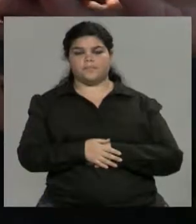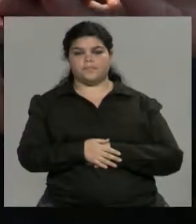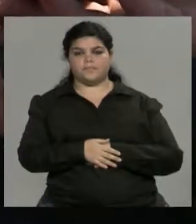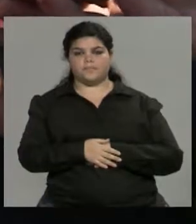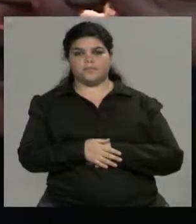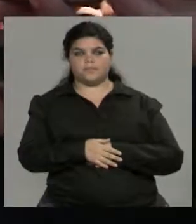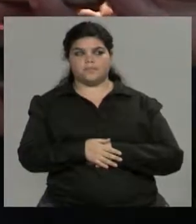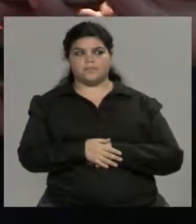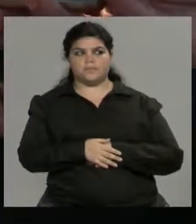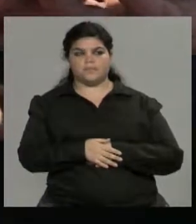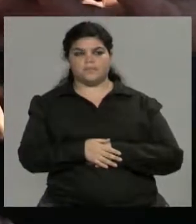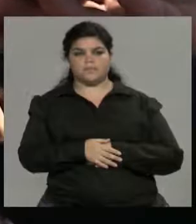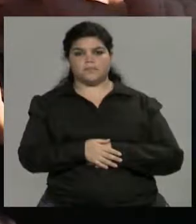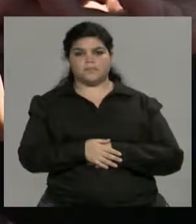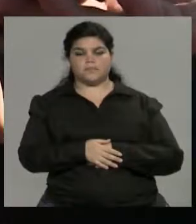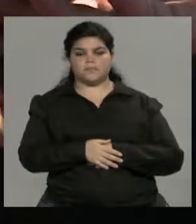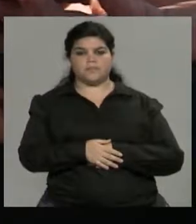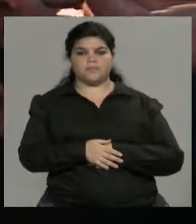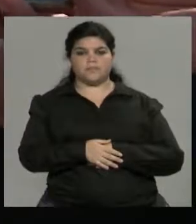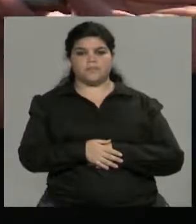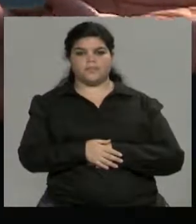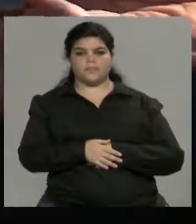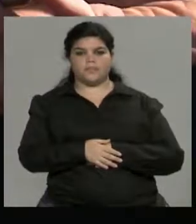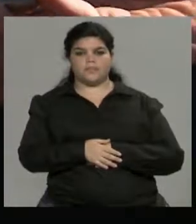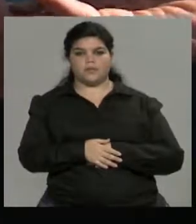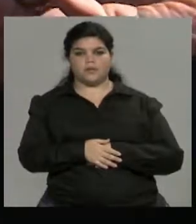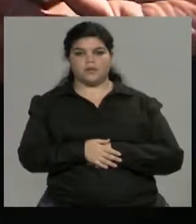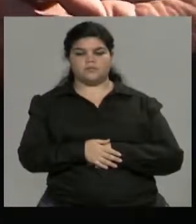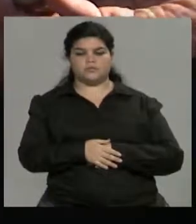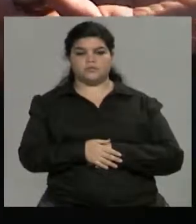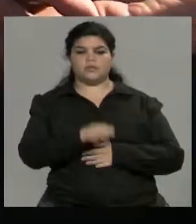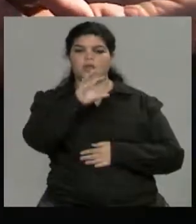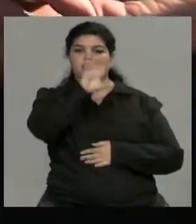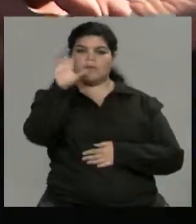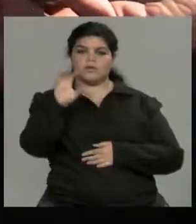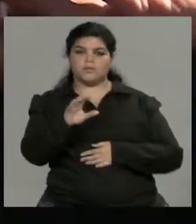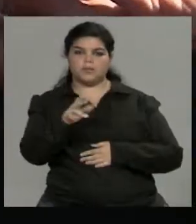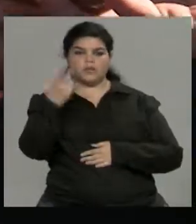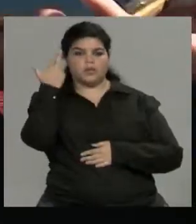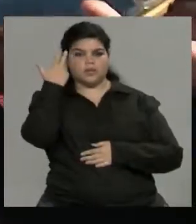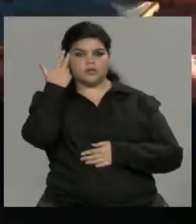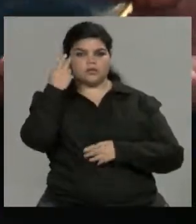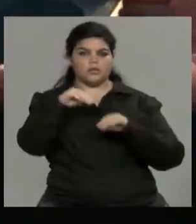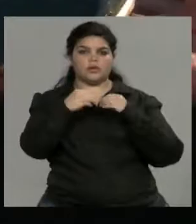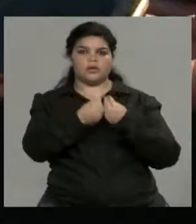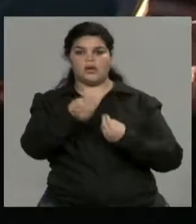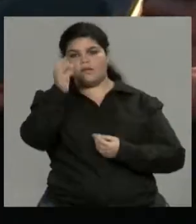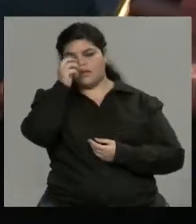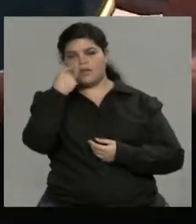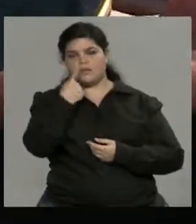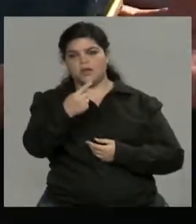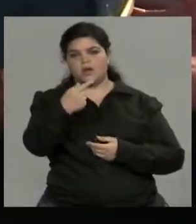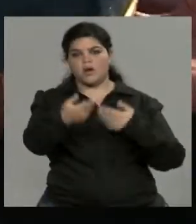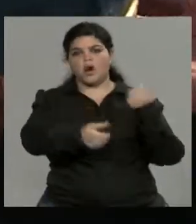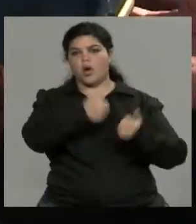Este año aspiramos a llegar a lo largo de los 18 departamentos a 20.000 competidores. El año